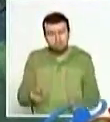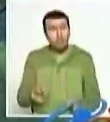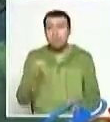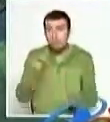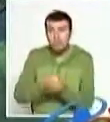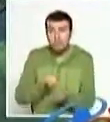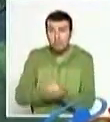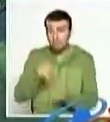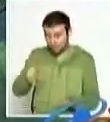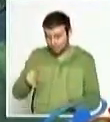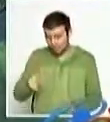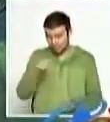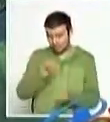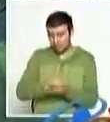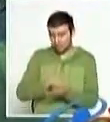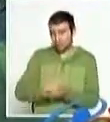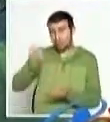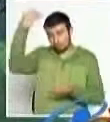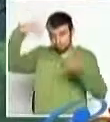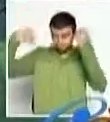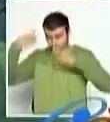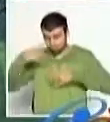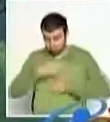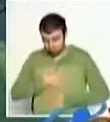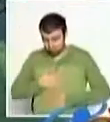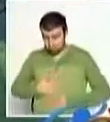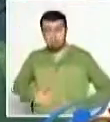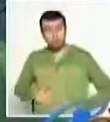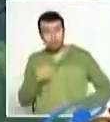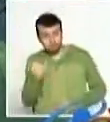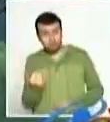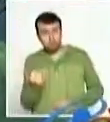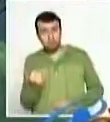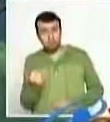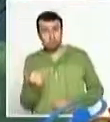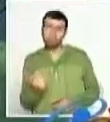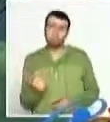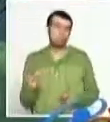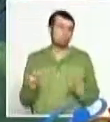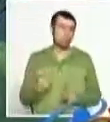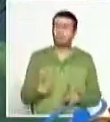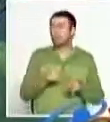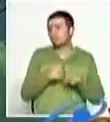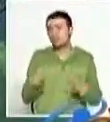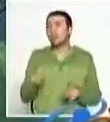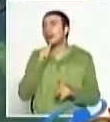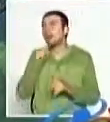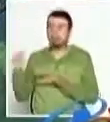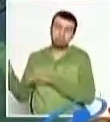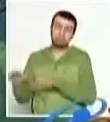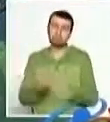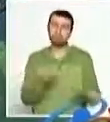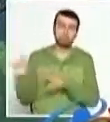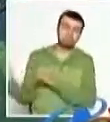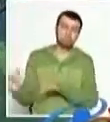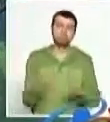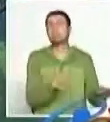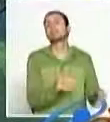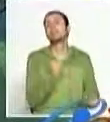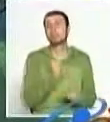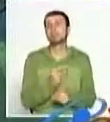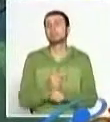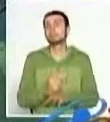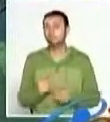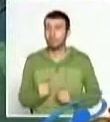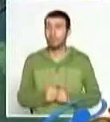un diagnóstico es muy peligroso. Uno maneja un paciente, cada paciente es distinto. Y entonces a